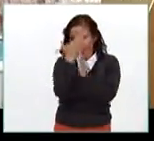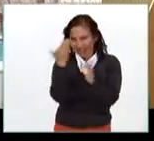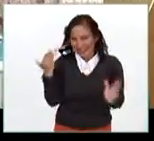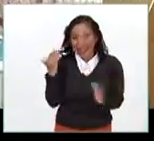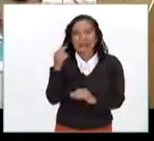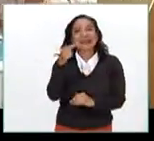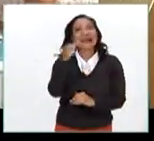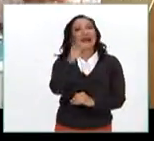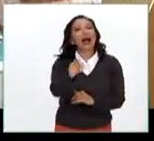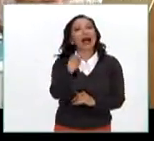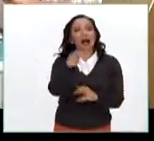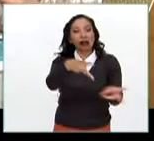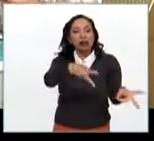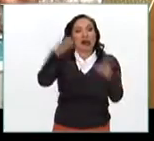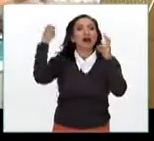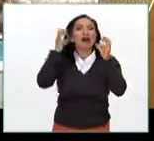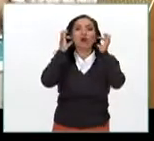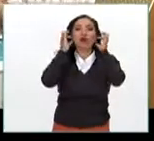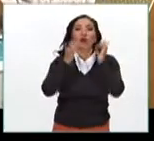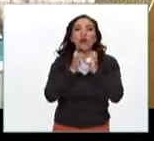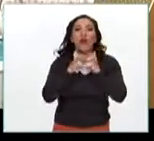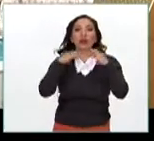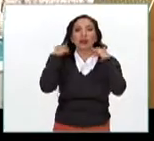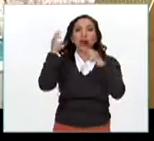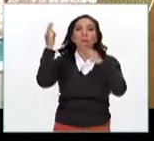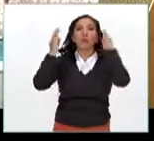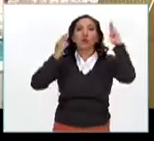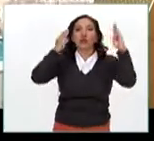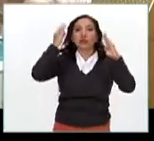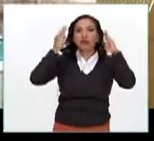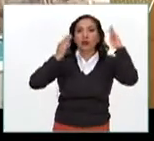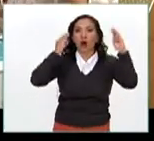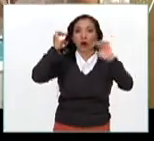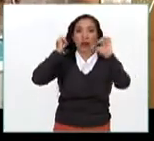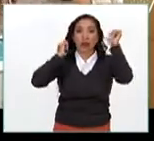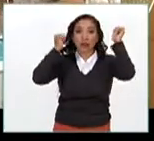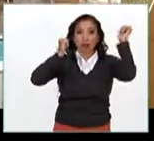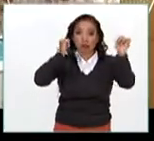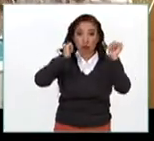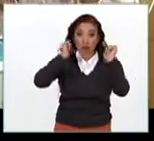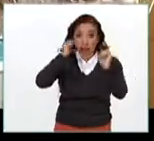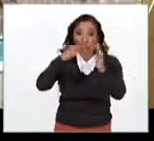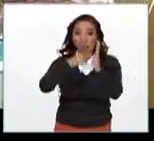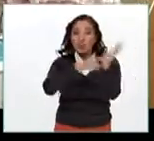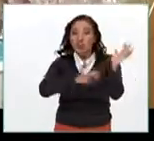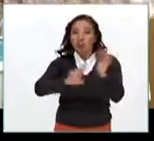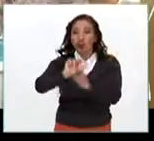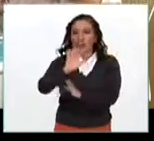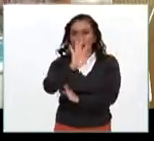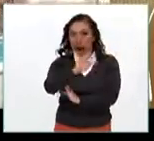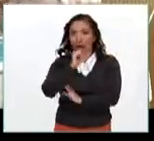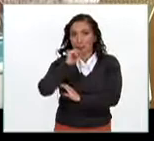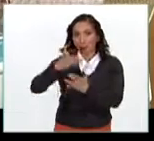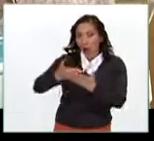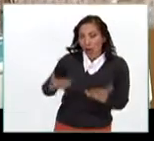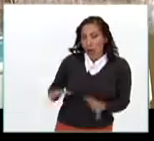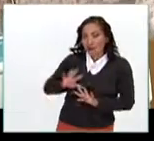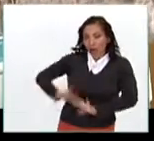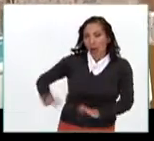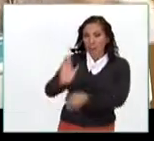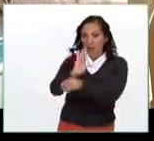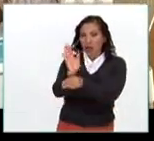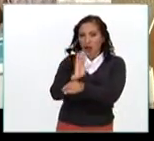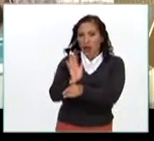acordarás, es el robo de las joyas del Museo de Antropología, que en 1985, bueno, y ahora está